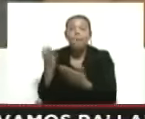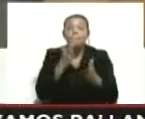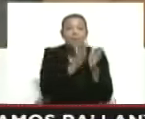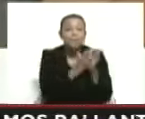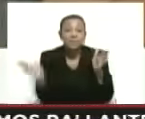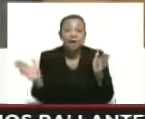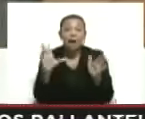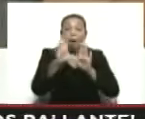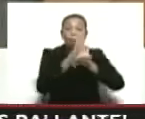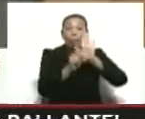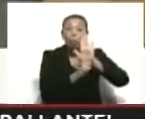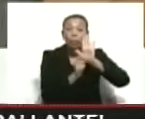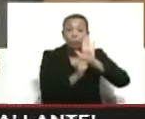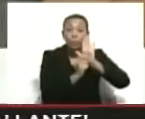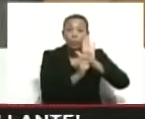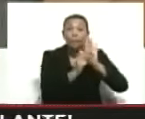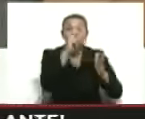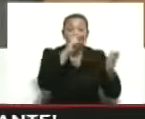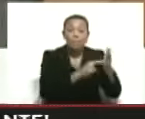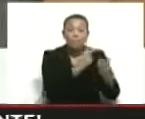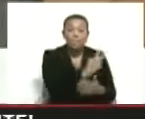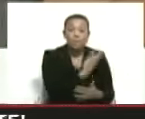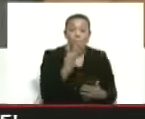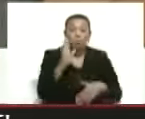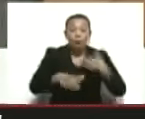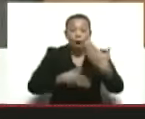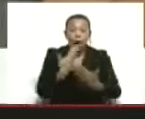periodo constitucional